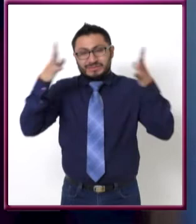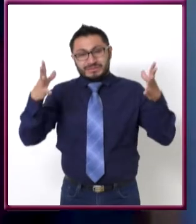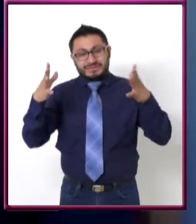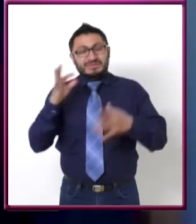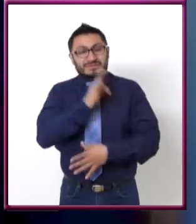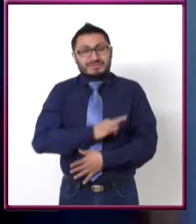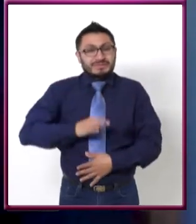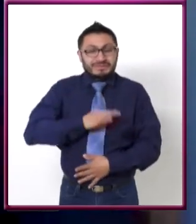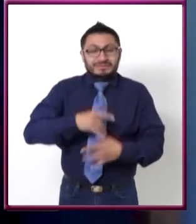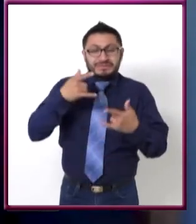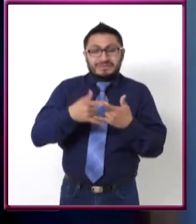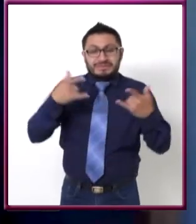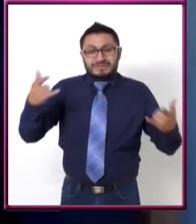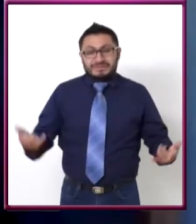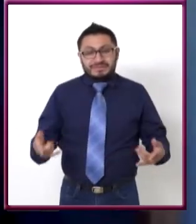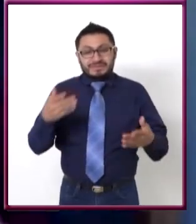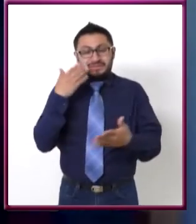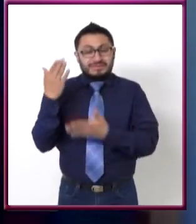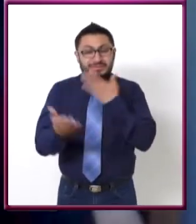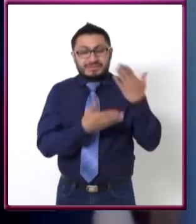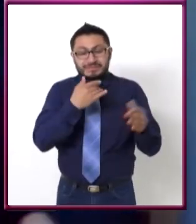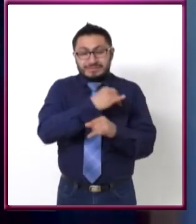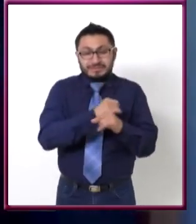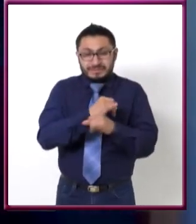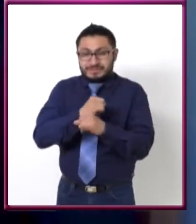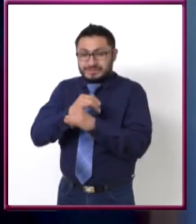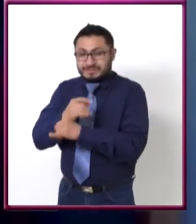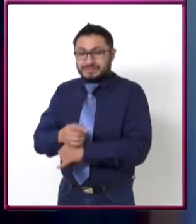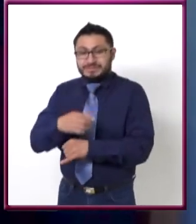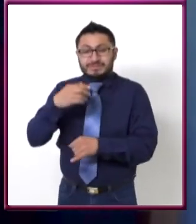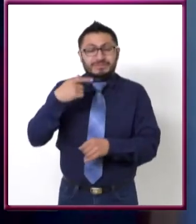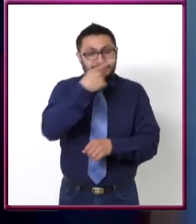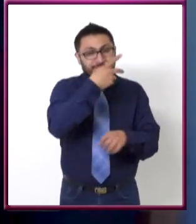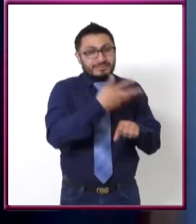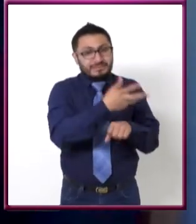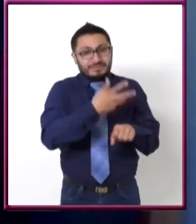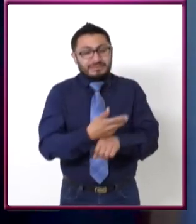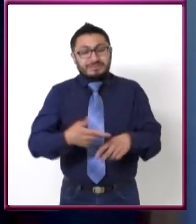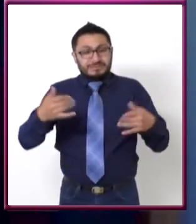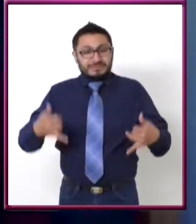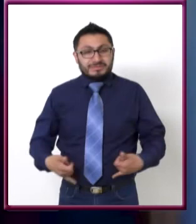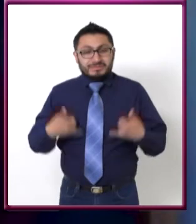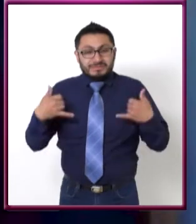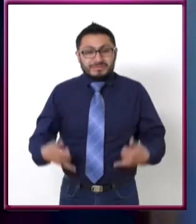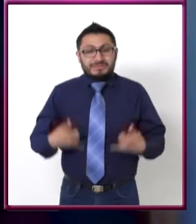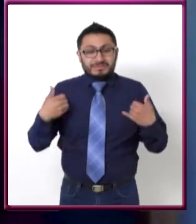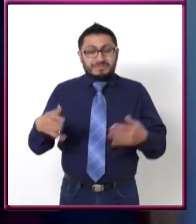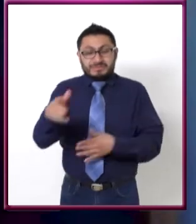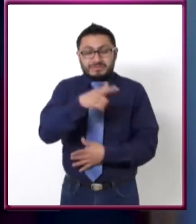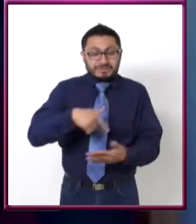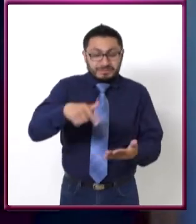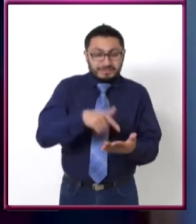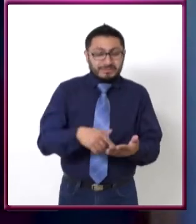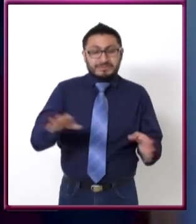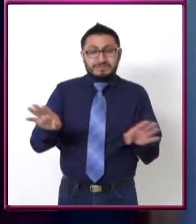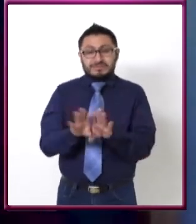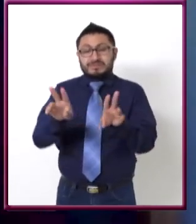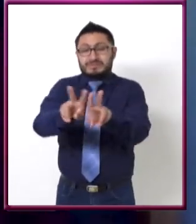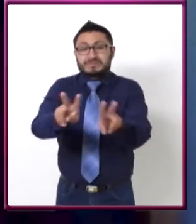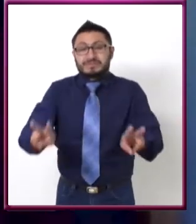más grande de felicidad en la historia, que fue un estudio que se hizo en Harvard, con chicos de